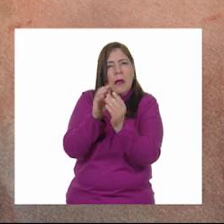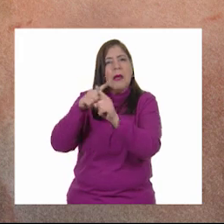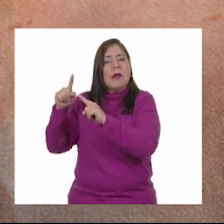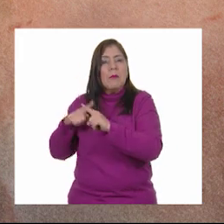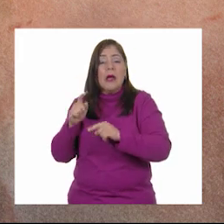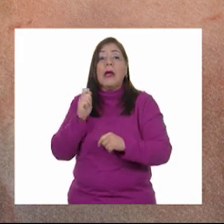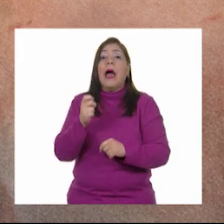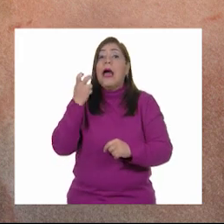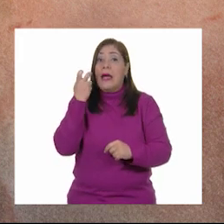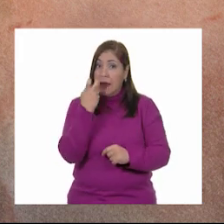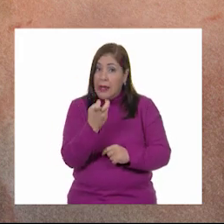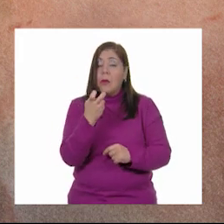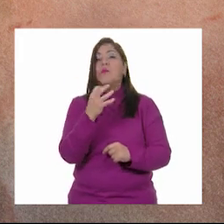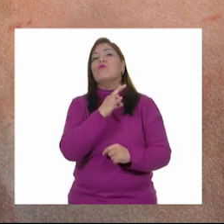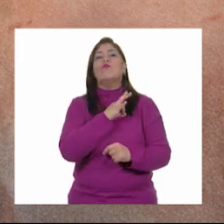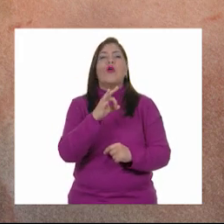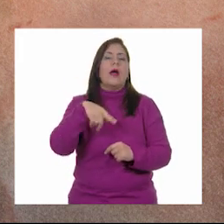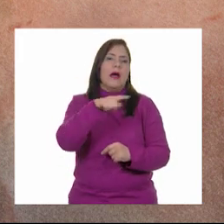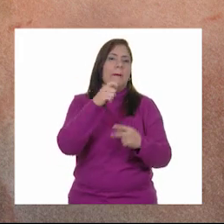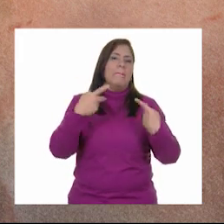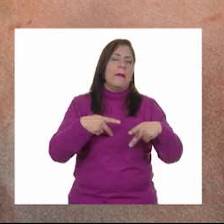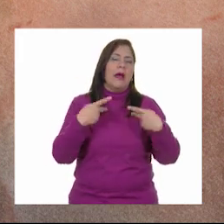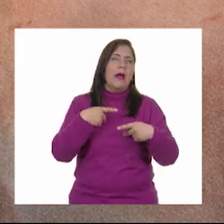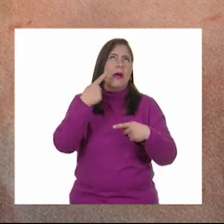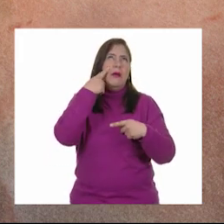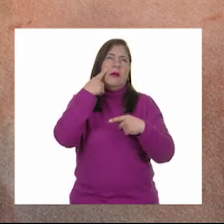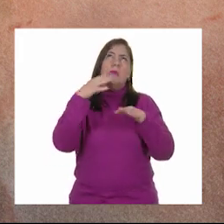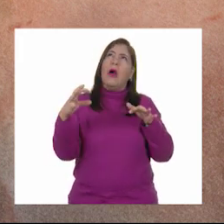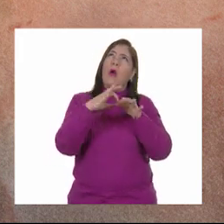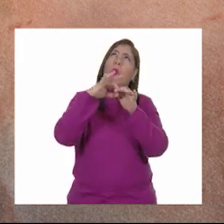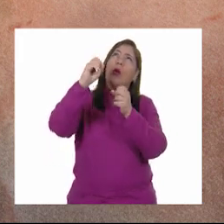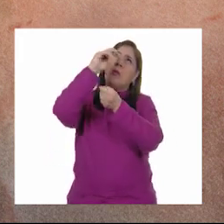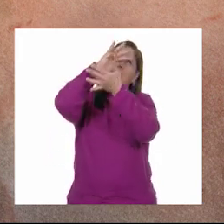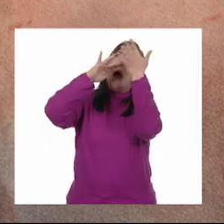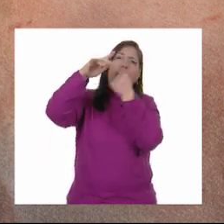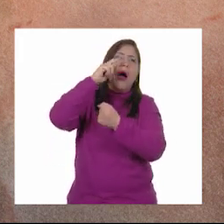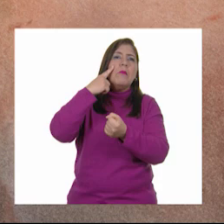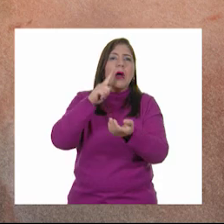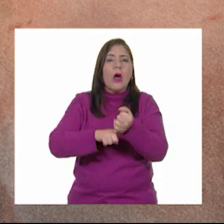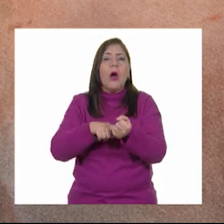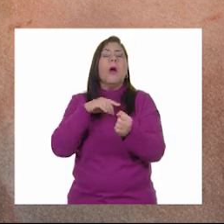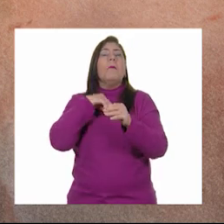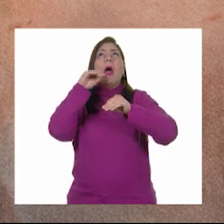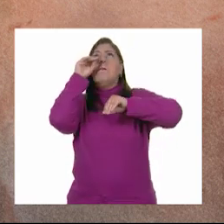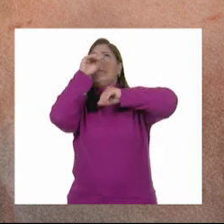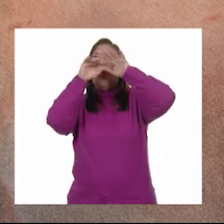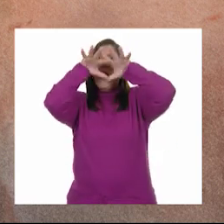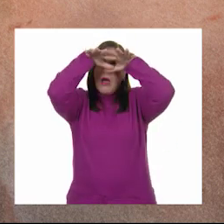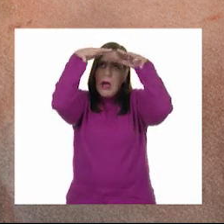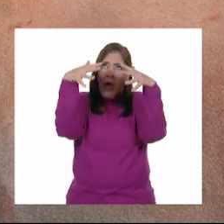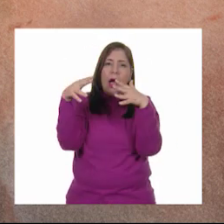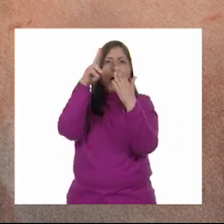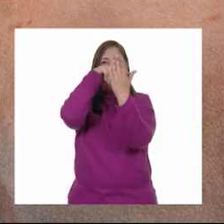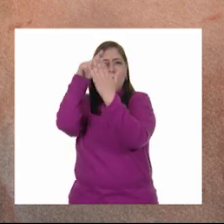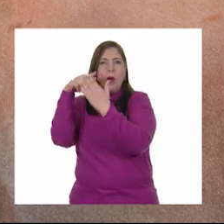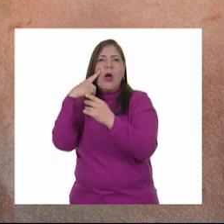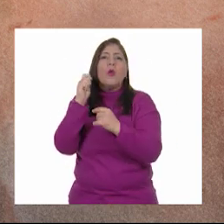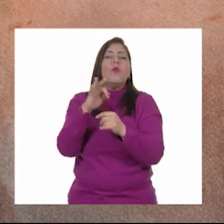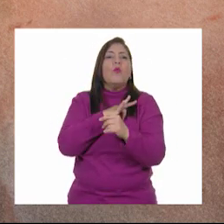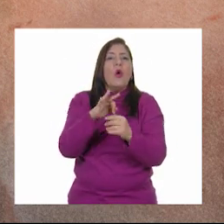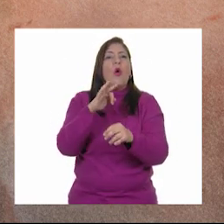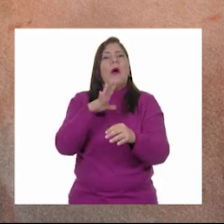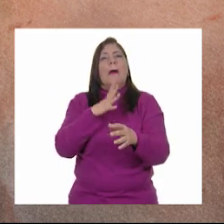hacer representaciones que perduraran en el espacio. Es así como surge el dibujo y la pintura, creados con trozos de